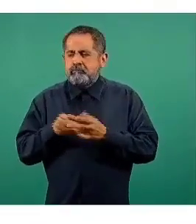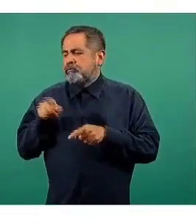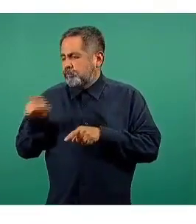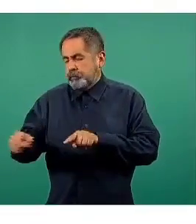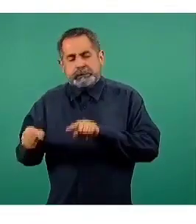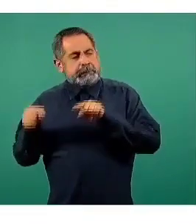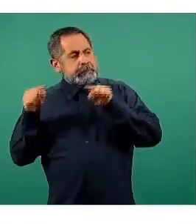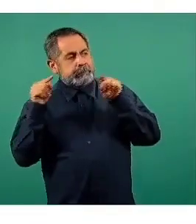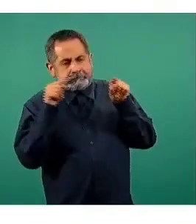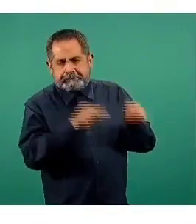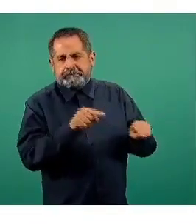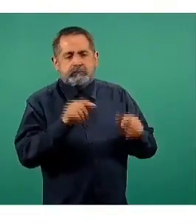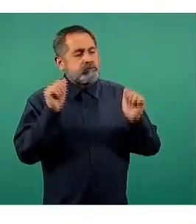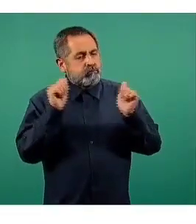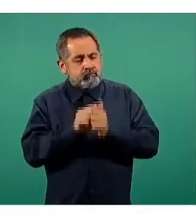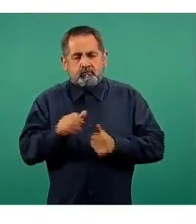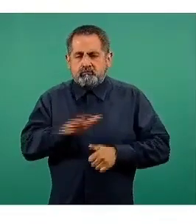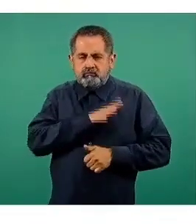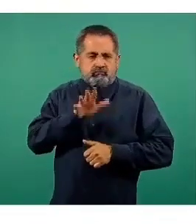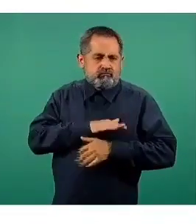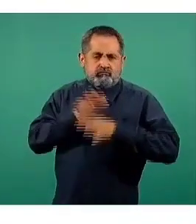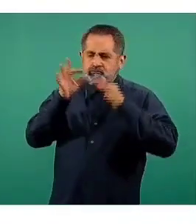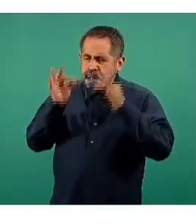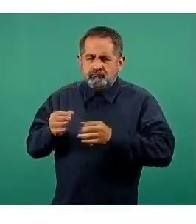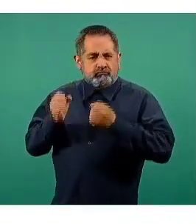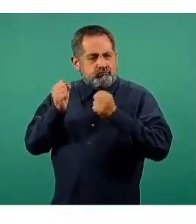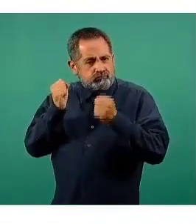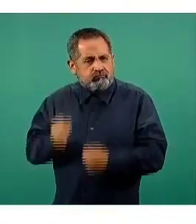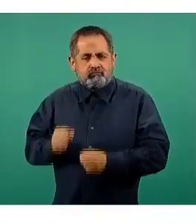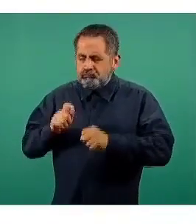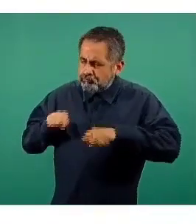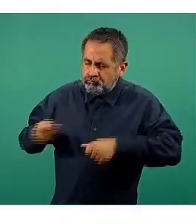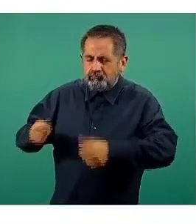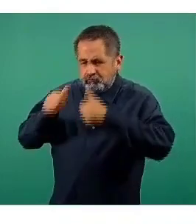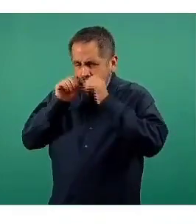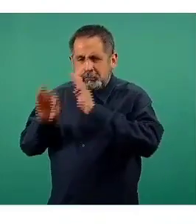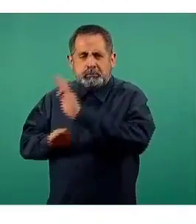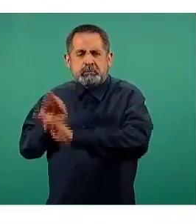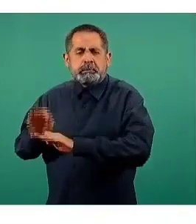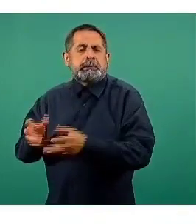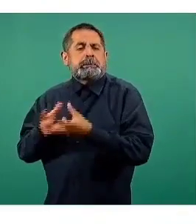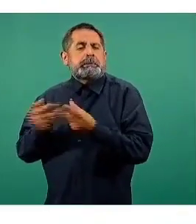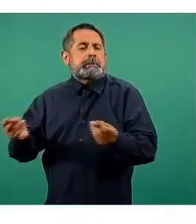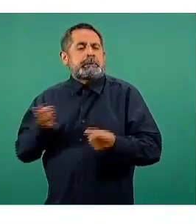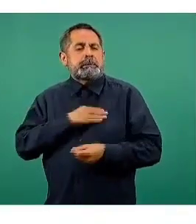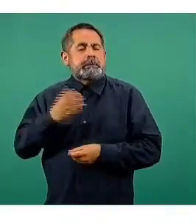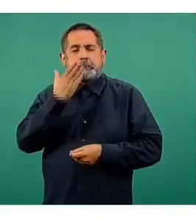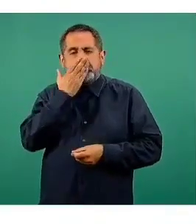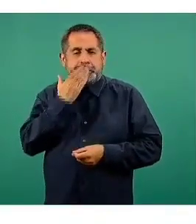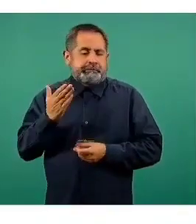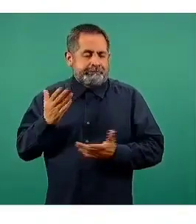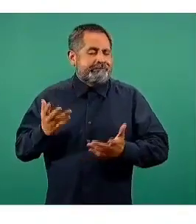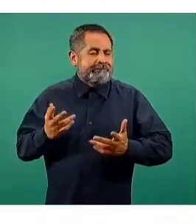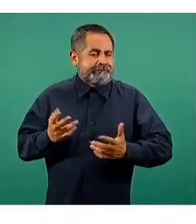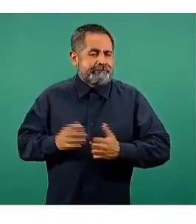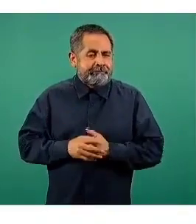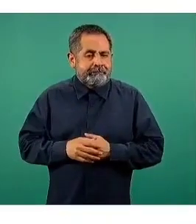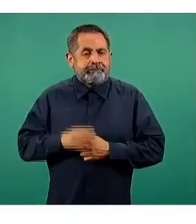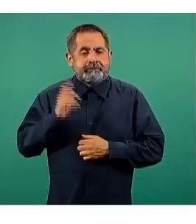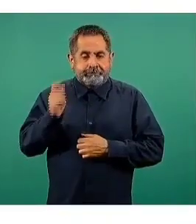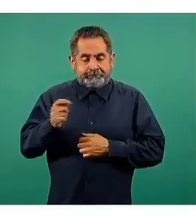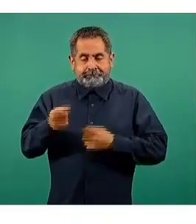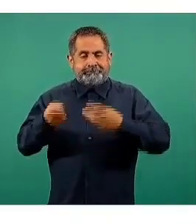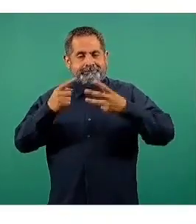se pueda brindar con calidad y seguridad y podamos entonces resolver el problema de los pacientes. Y eso lleva